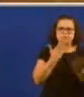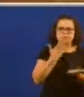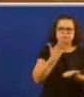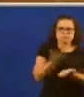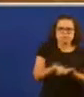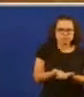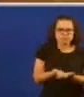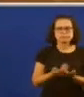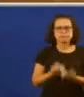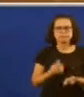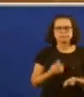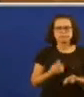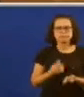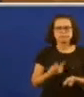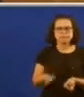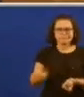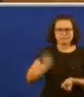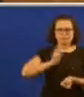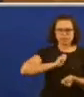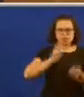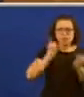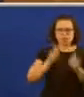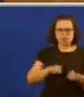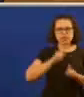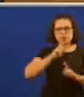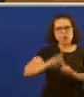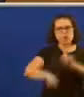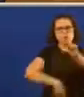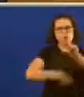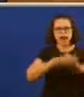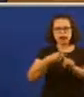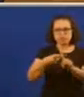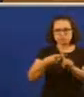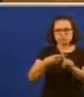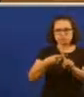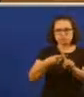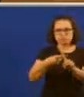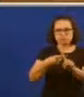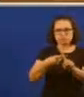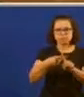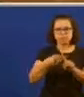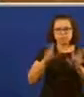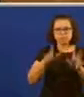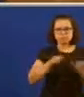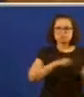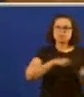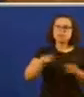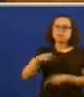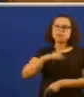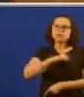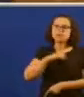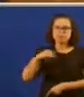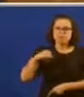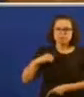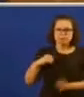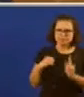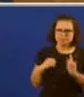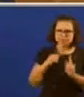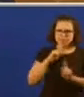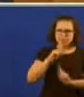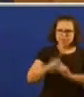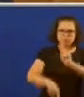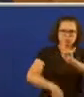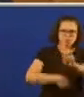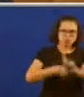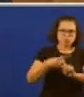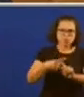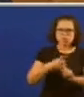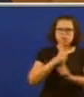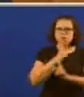Danlle cita un ano despois, e eso sí, derivando a privada. E agora,